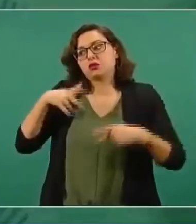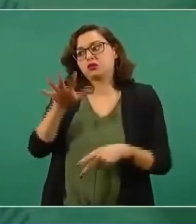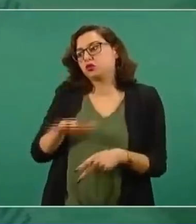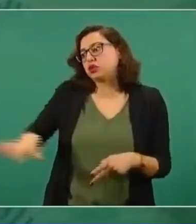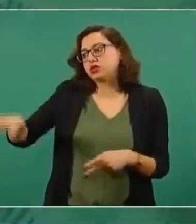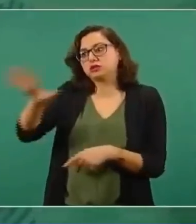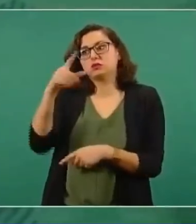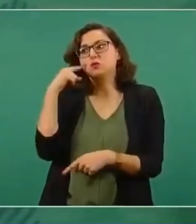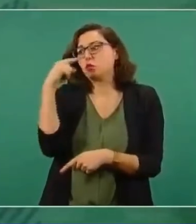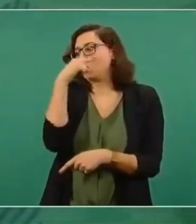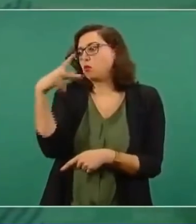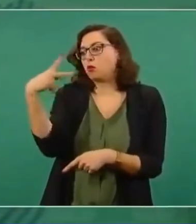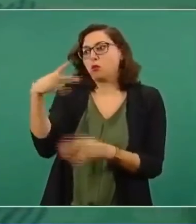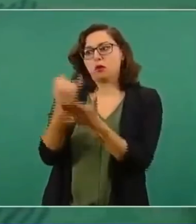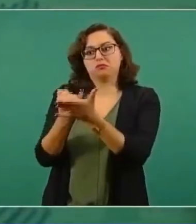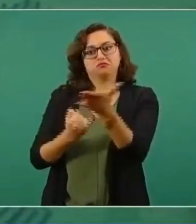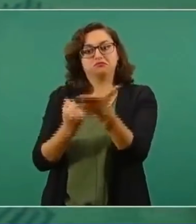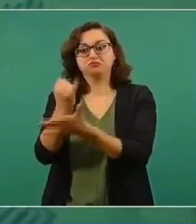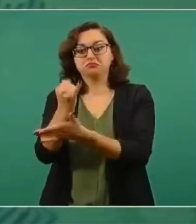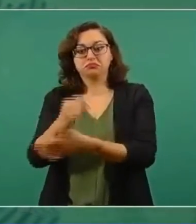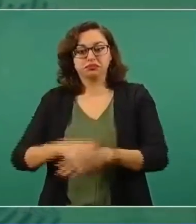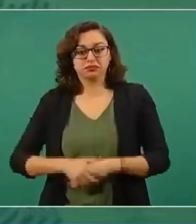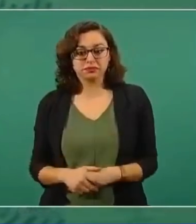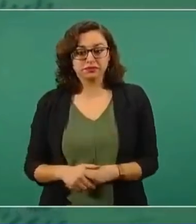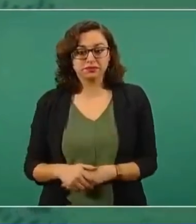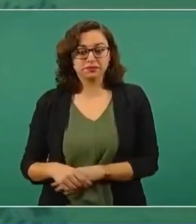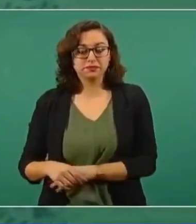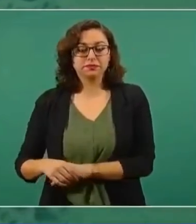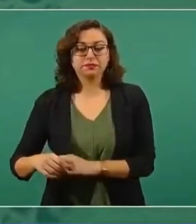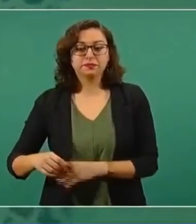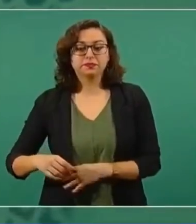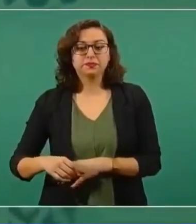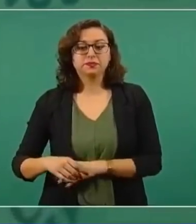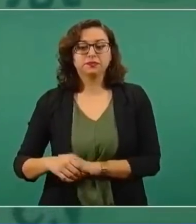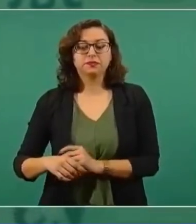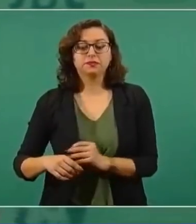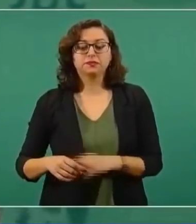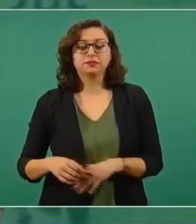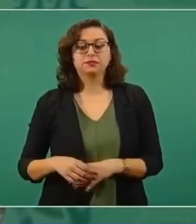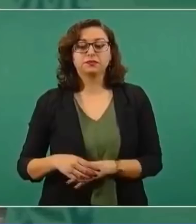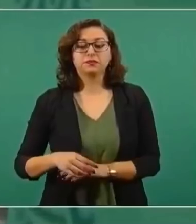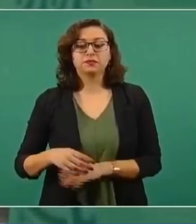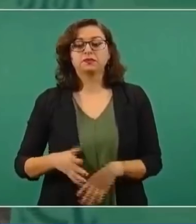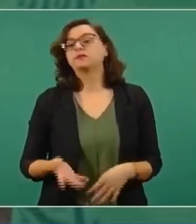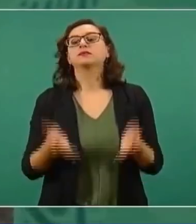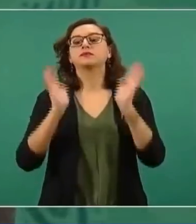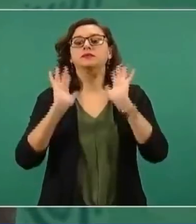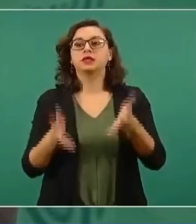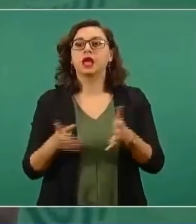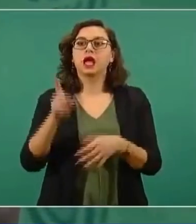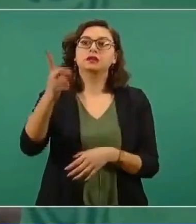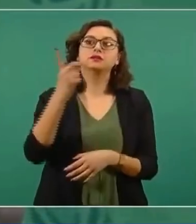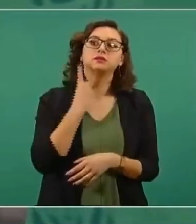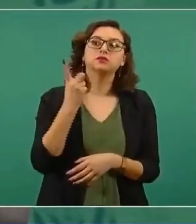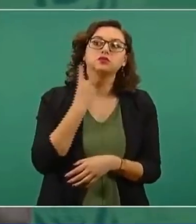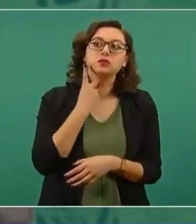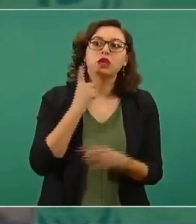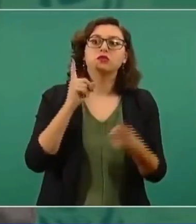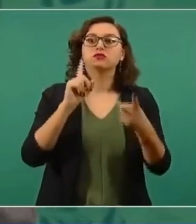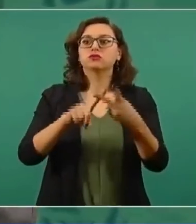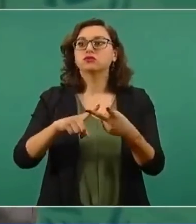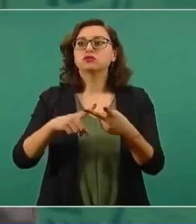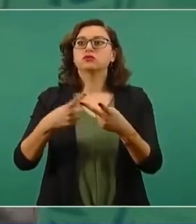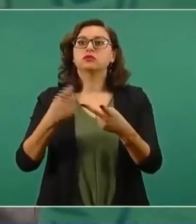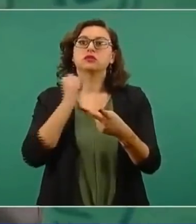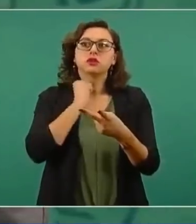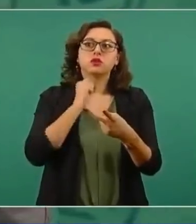ya se acordó en el Poder Legislativo y en el Poder Judicial. Se